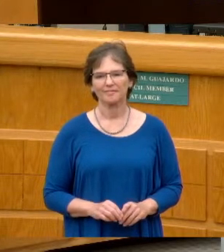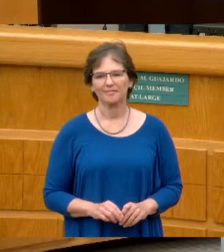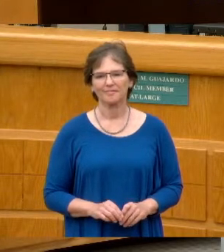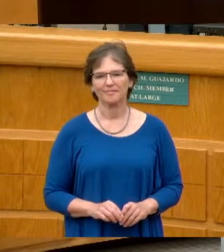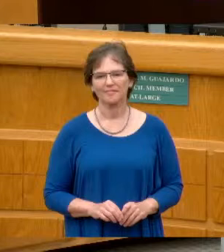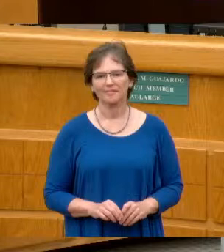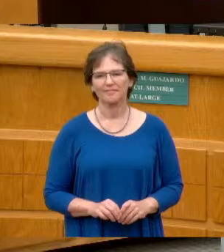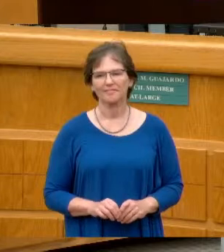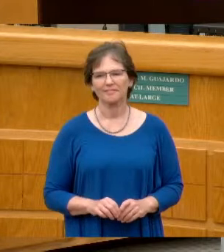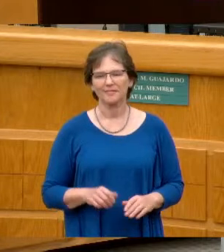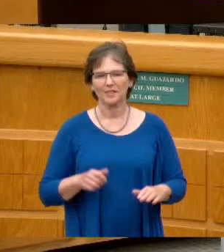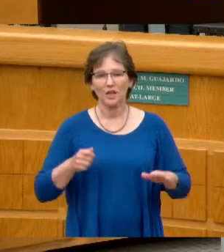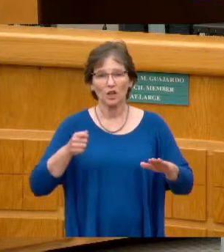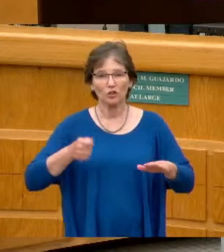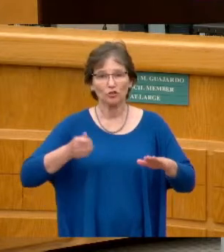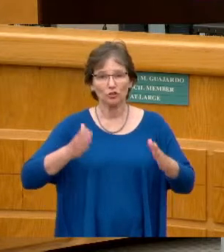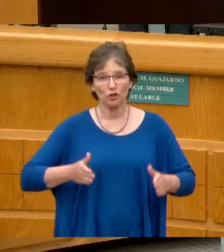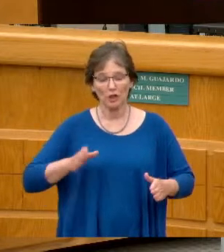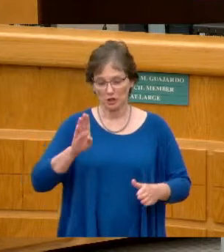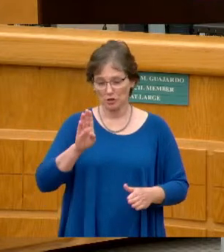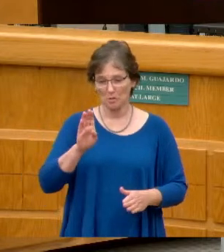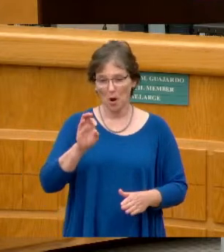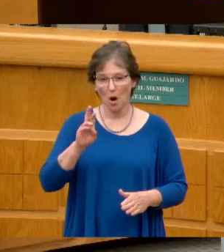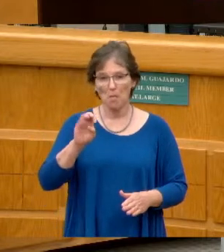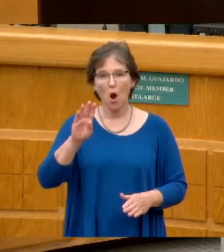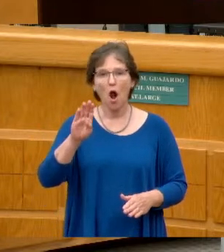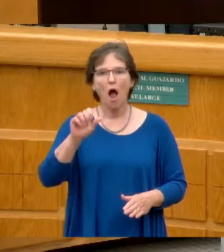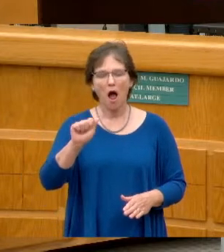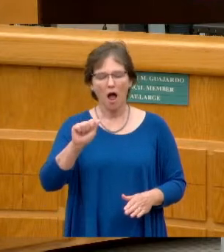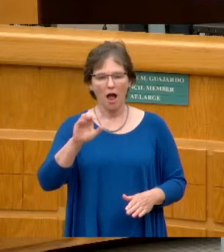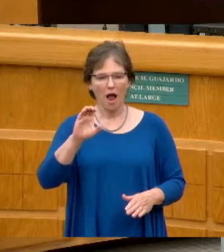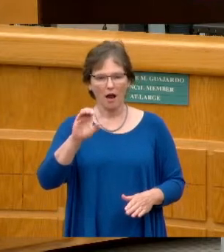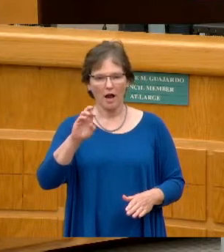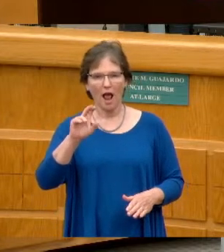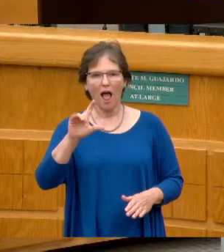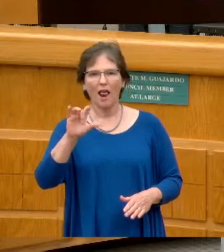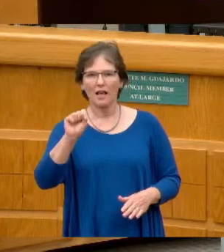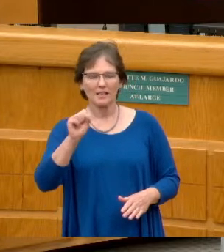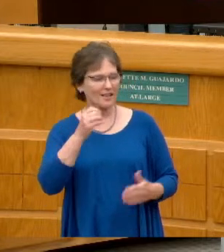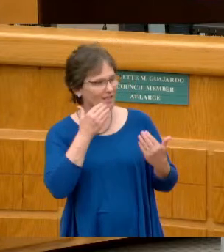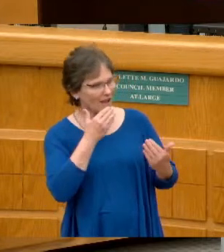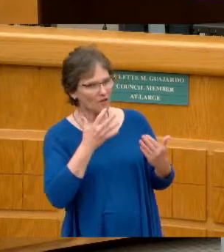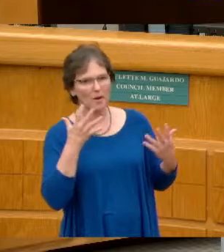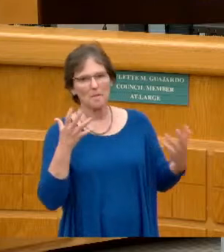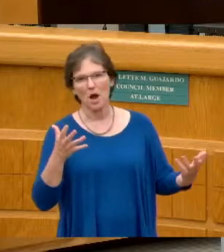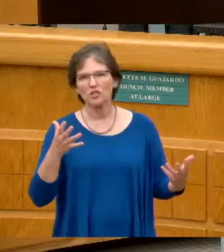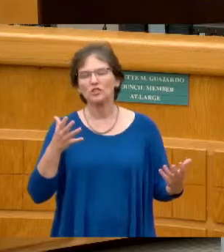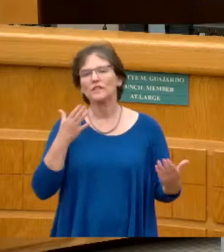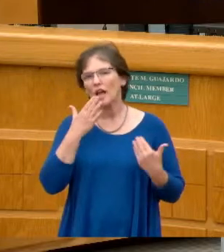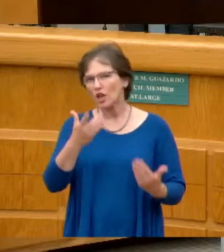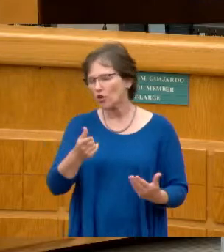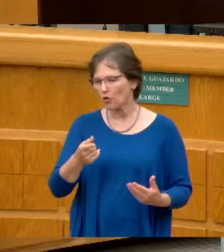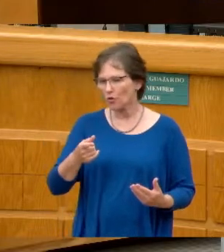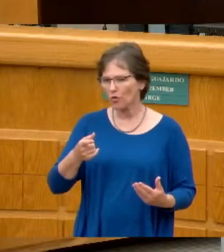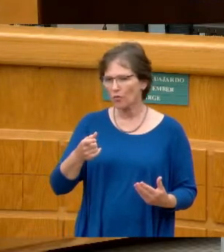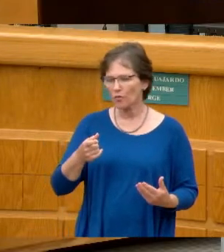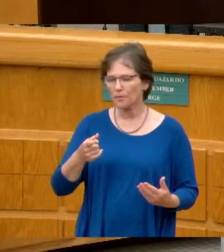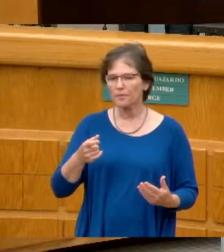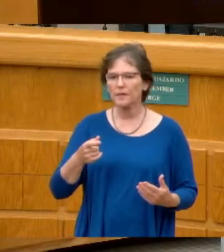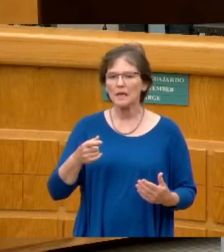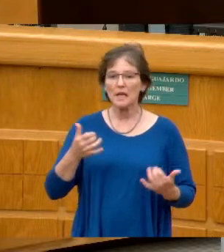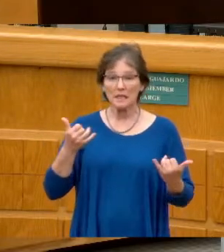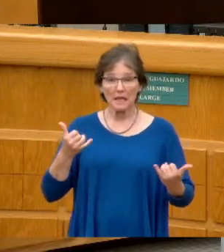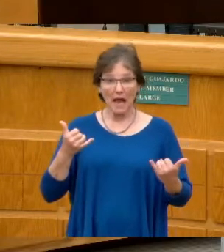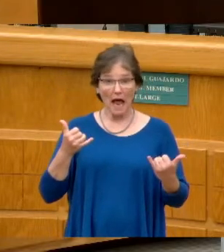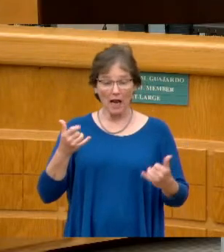estas estrategias de salud pública hasta que tengamos una vacuna. Las celebraciones e interacciones con más personas tienen un alto riesgo,